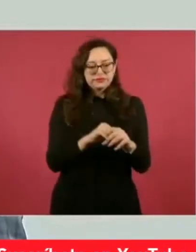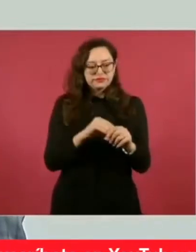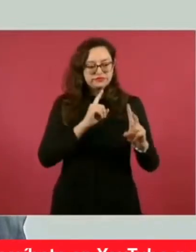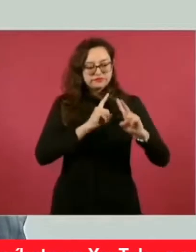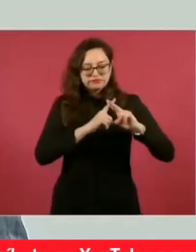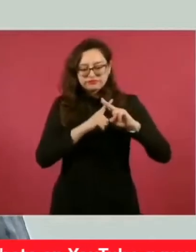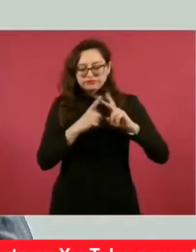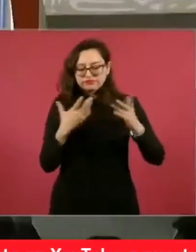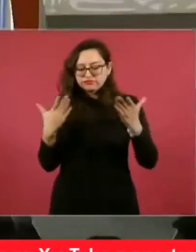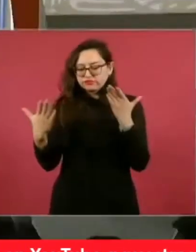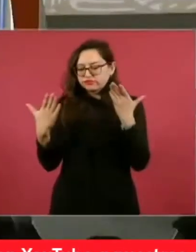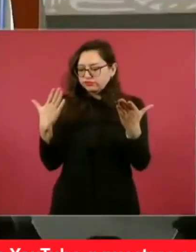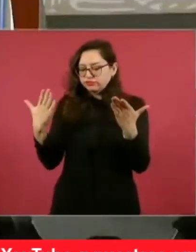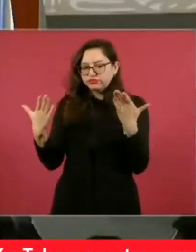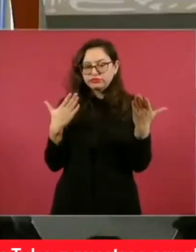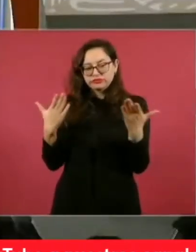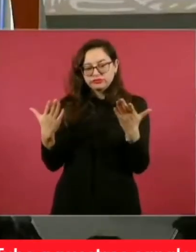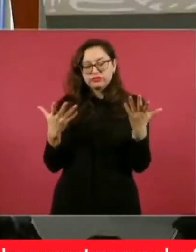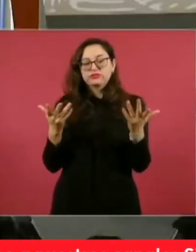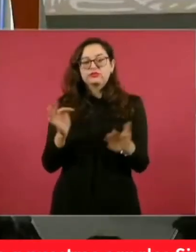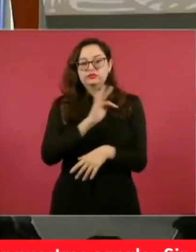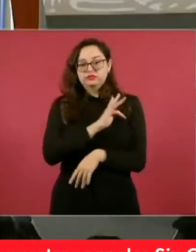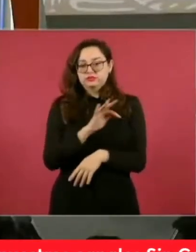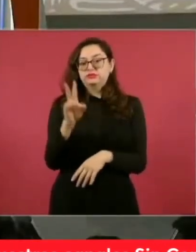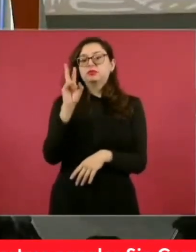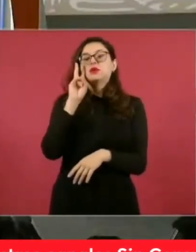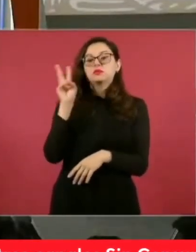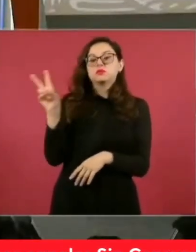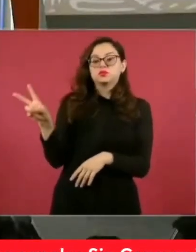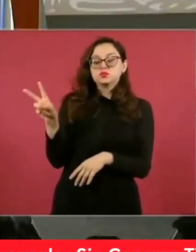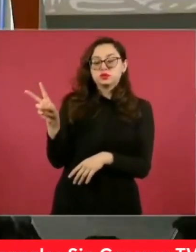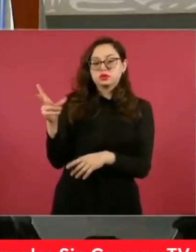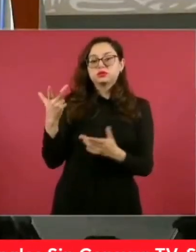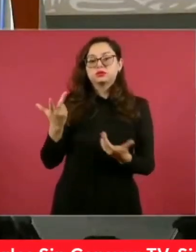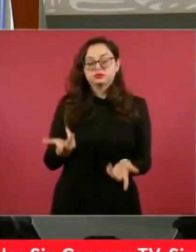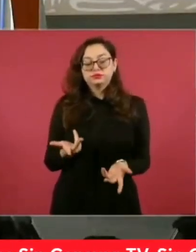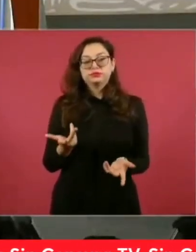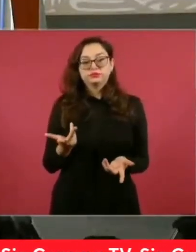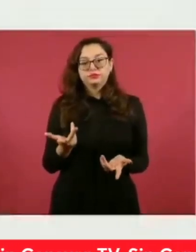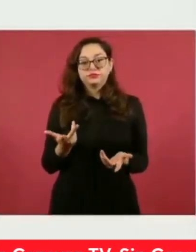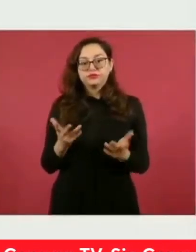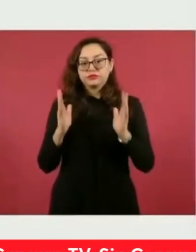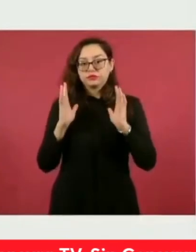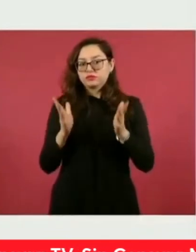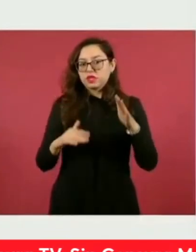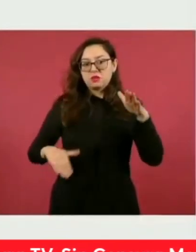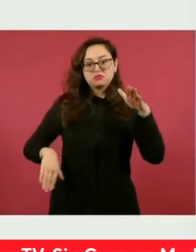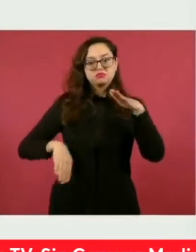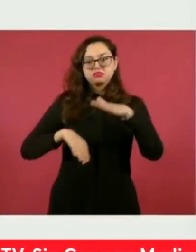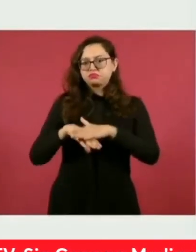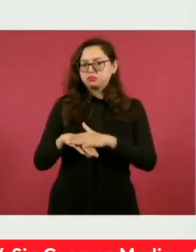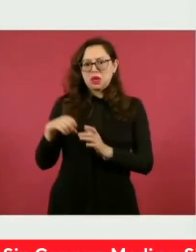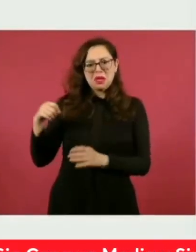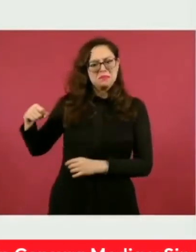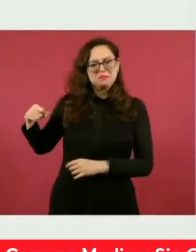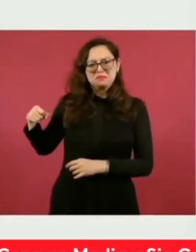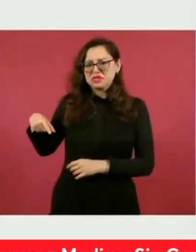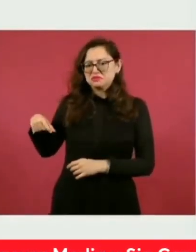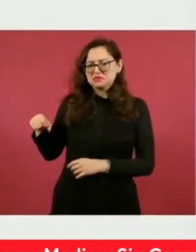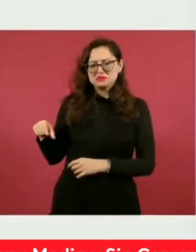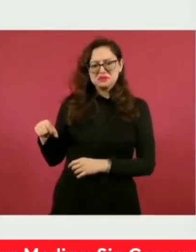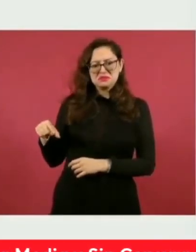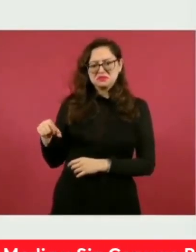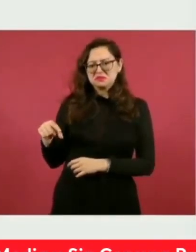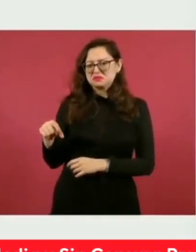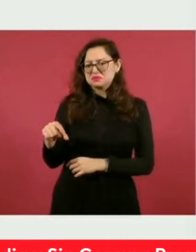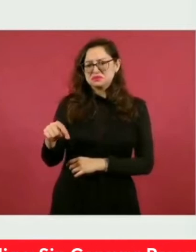ver además en la gráfica de la derecha, cómo ya ha llegado a un tope y se han mantenido los precios de los combustibles, como en